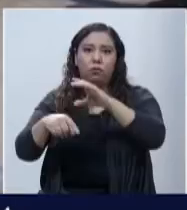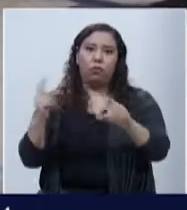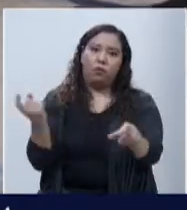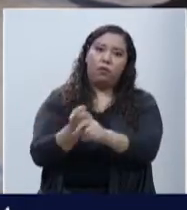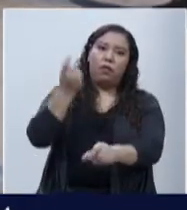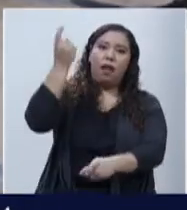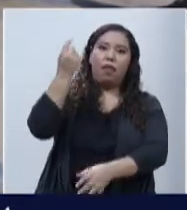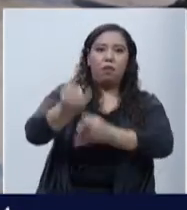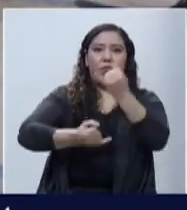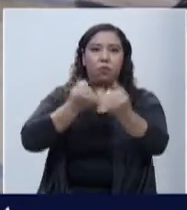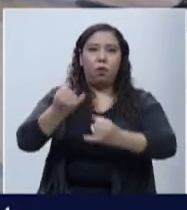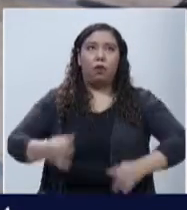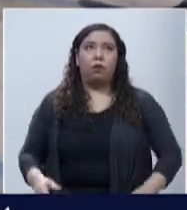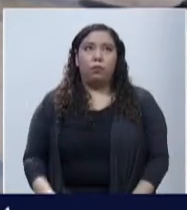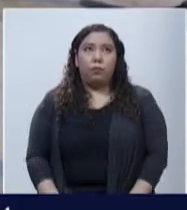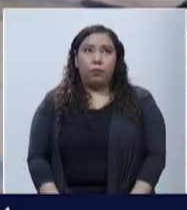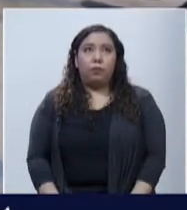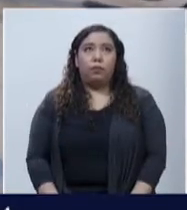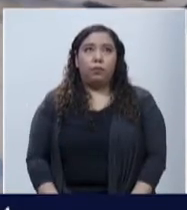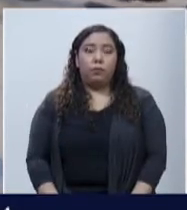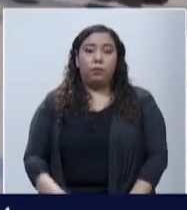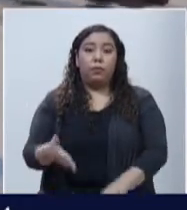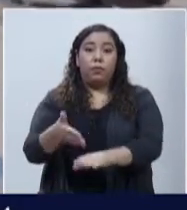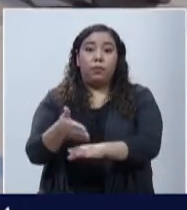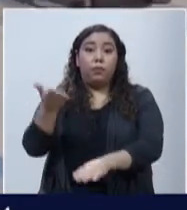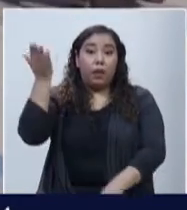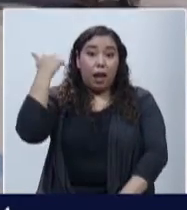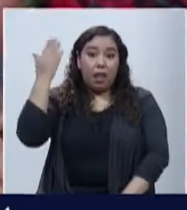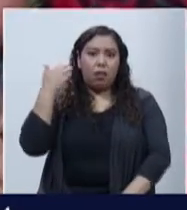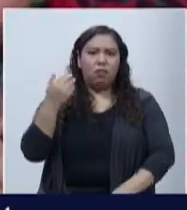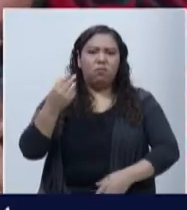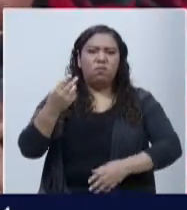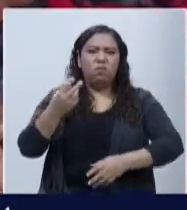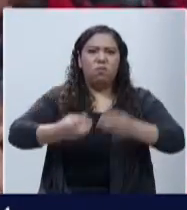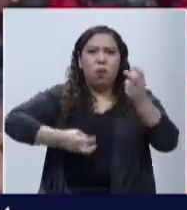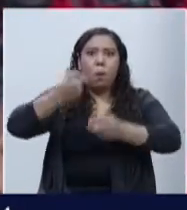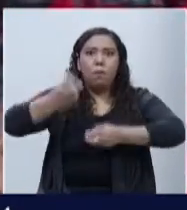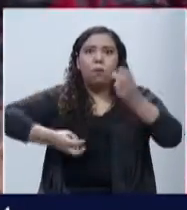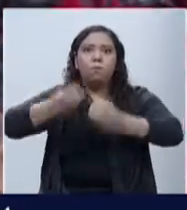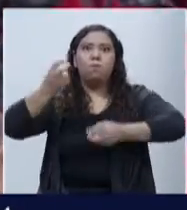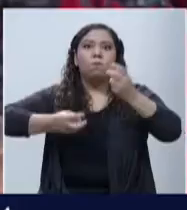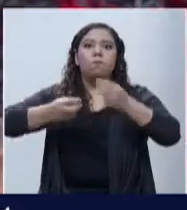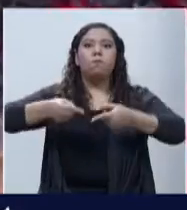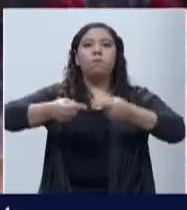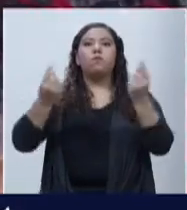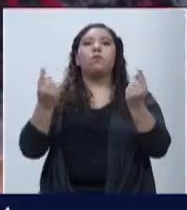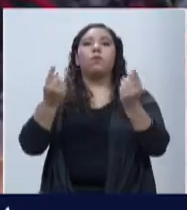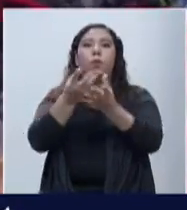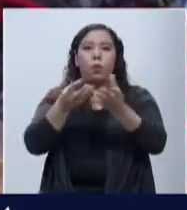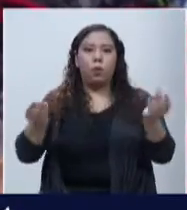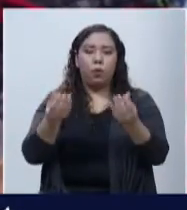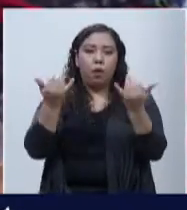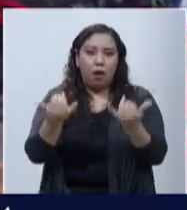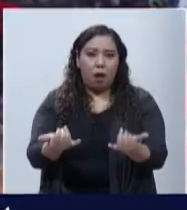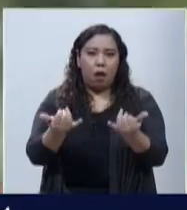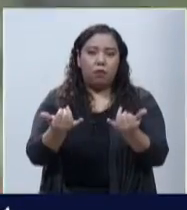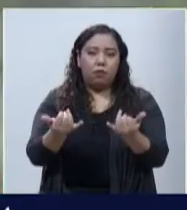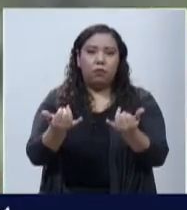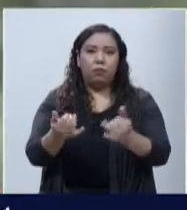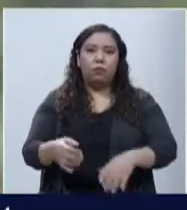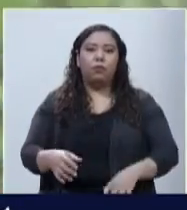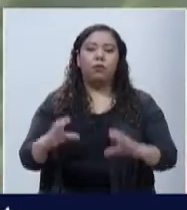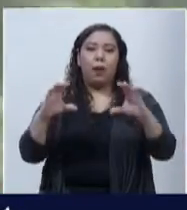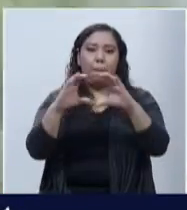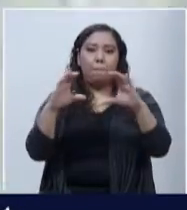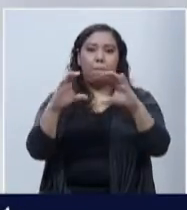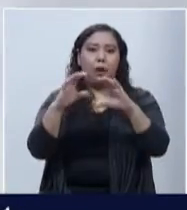antes un medio para resolver conflictos ahora una práctica de espiritualidad la pelota maya palpita de genio américa tras